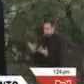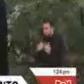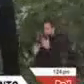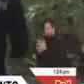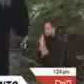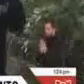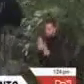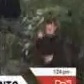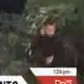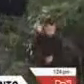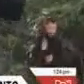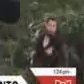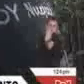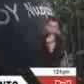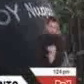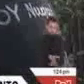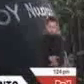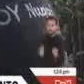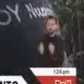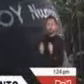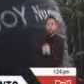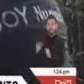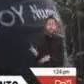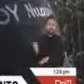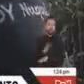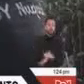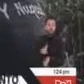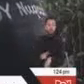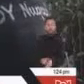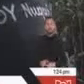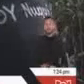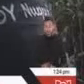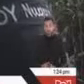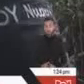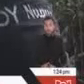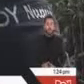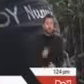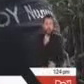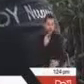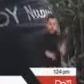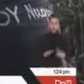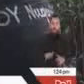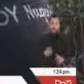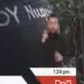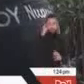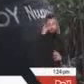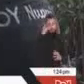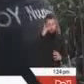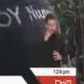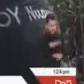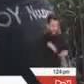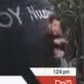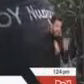grata y profunda compañía. Casi todo vuelve a funcionar cuando lo desconectas por un momento. Sí.